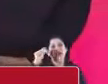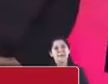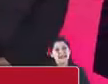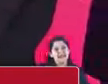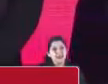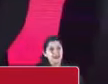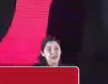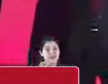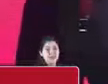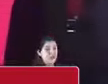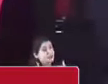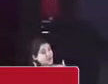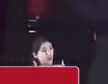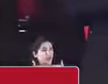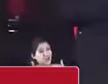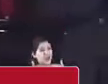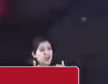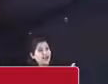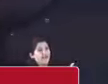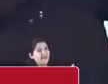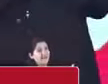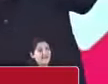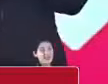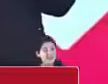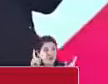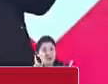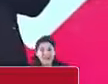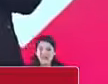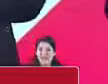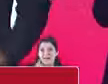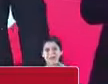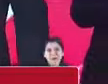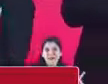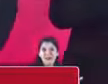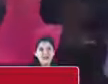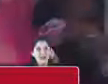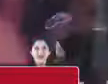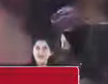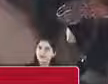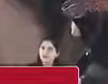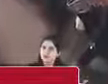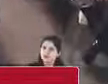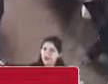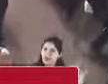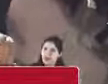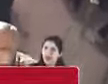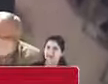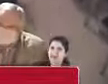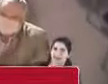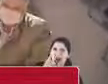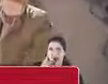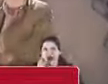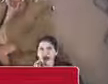nadie le pregunta nada qué bárbaro qué suerte que tienen algunos y algunas